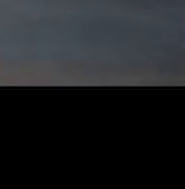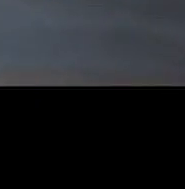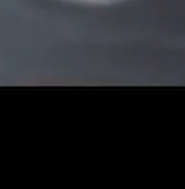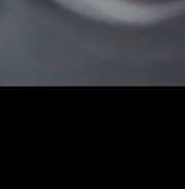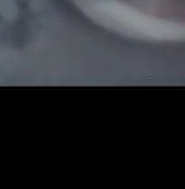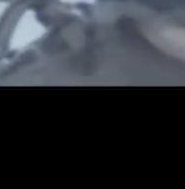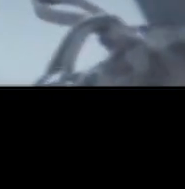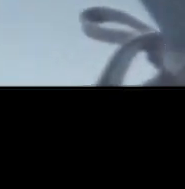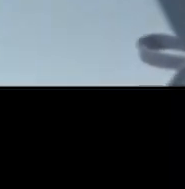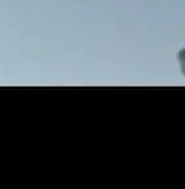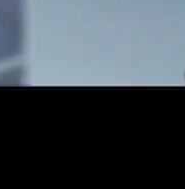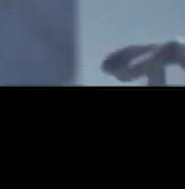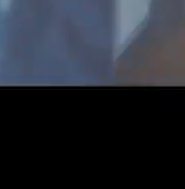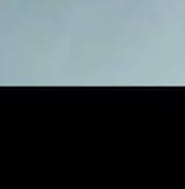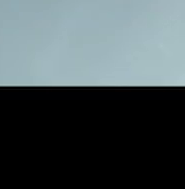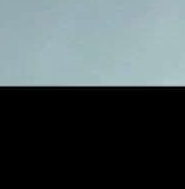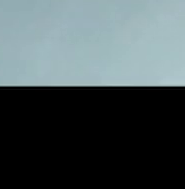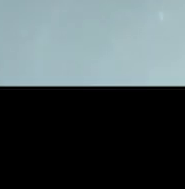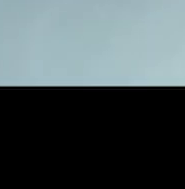detiene.